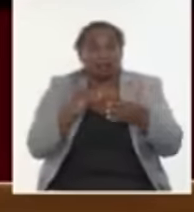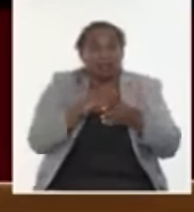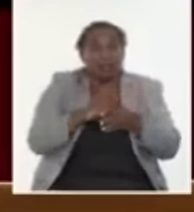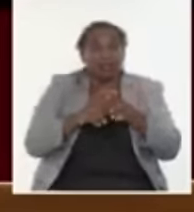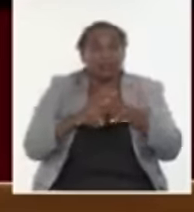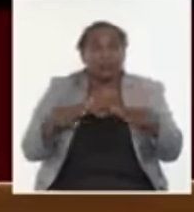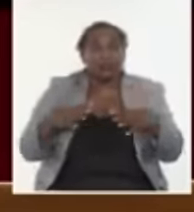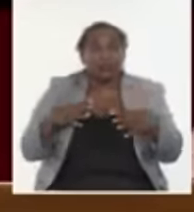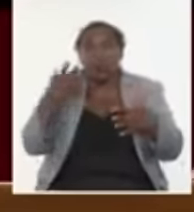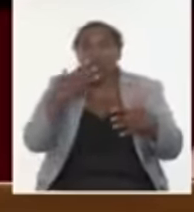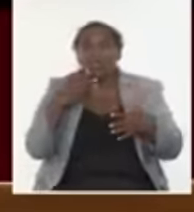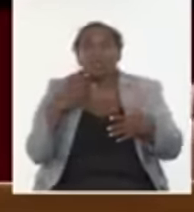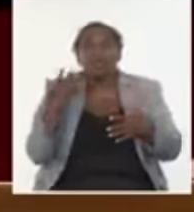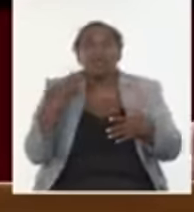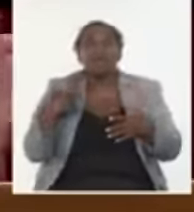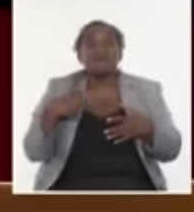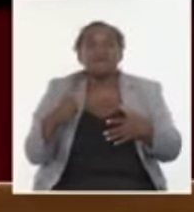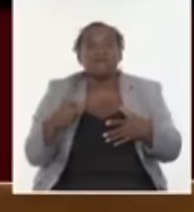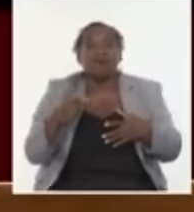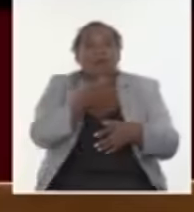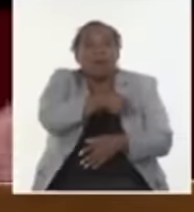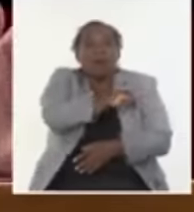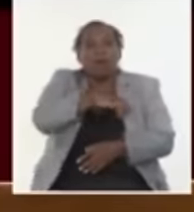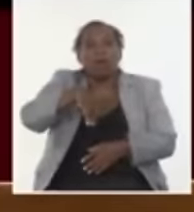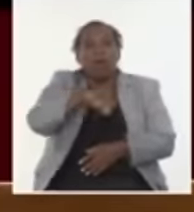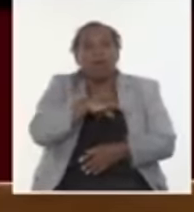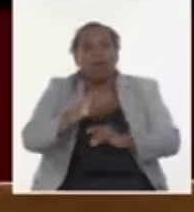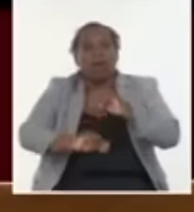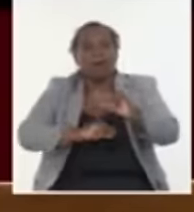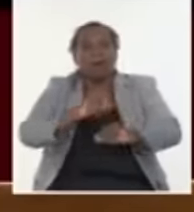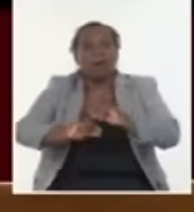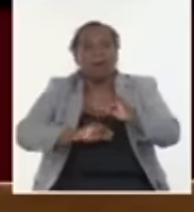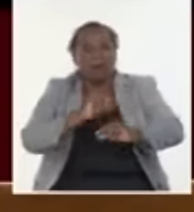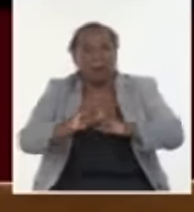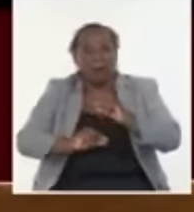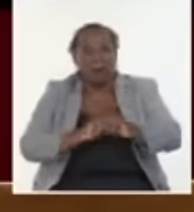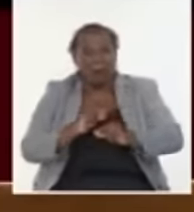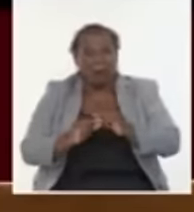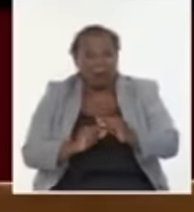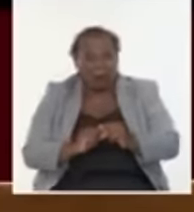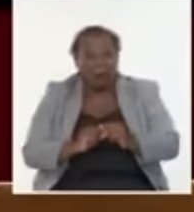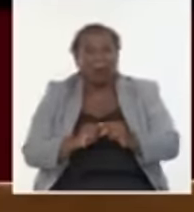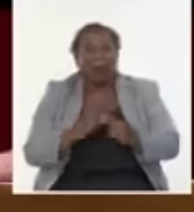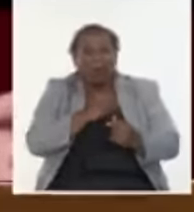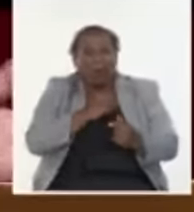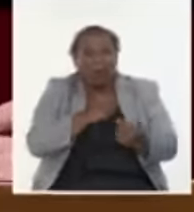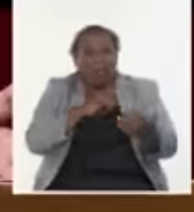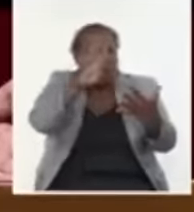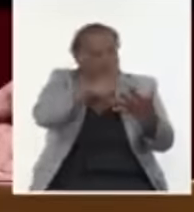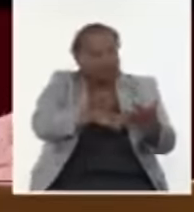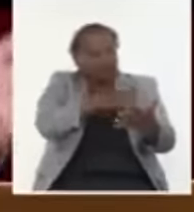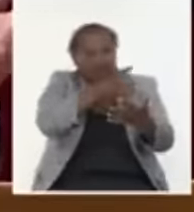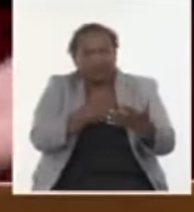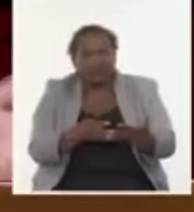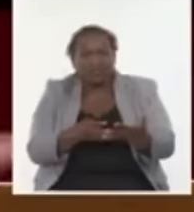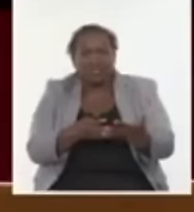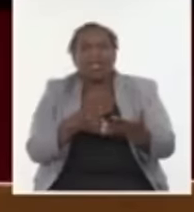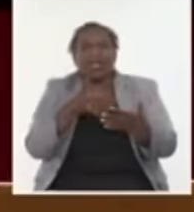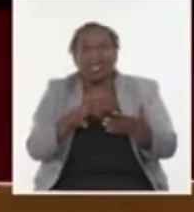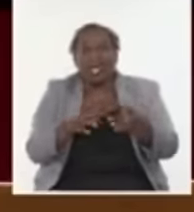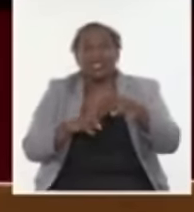pueblo, y nosotros queremos restituir poco a poco el esquema de funcionamiento para que el turismo vuelva a ser